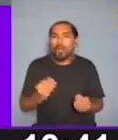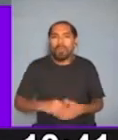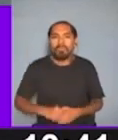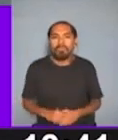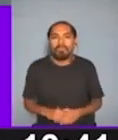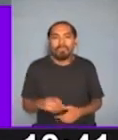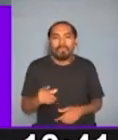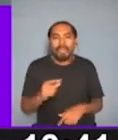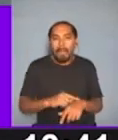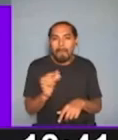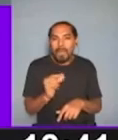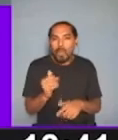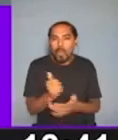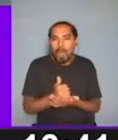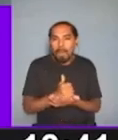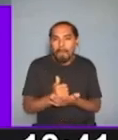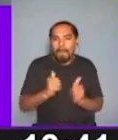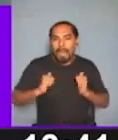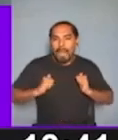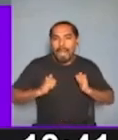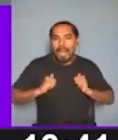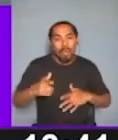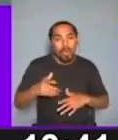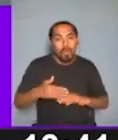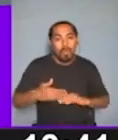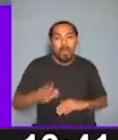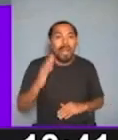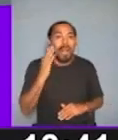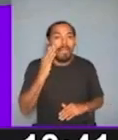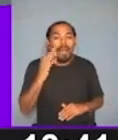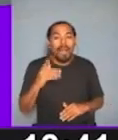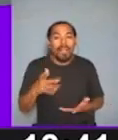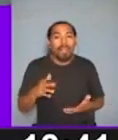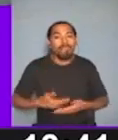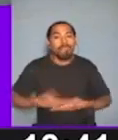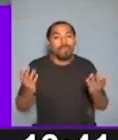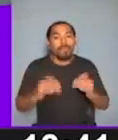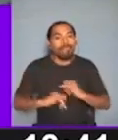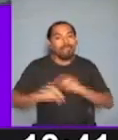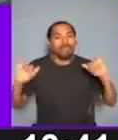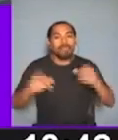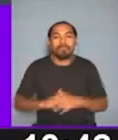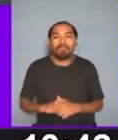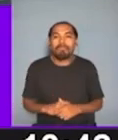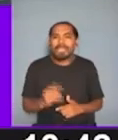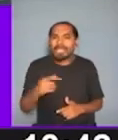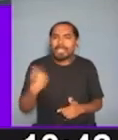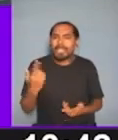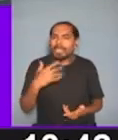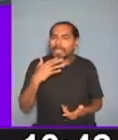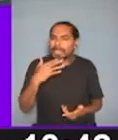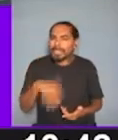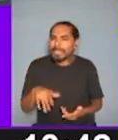estos minutos, seguramente habrá un comunicado para horas de la tarde, en donde si es que esto se da como nosotros hasta ahora lo